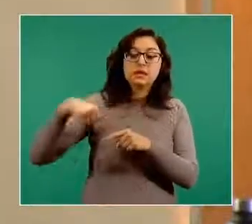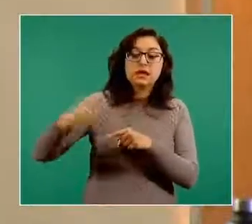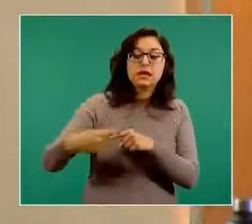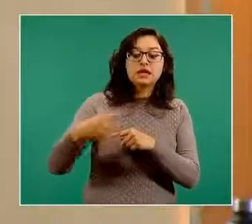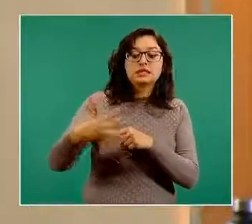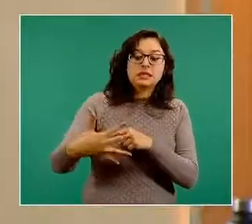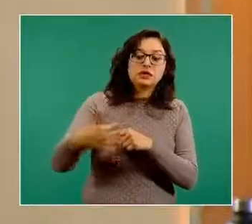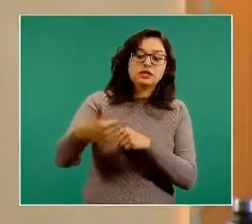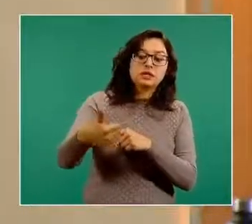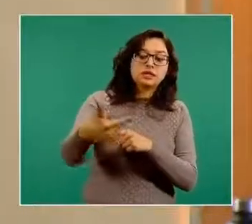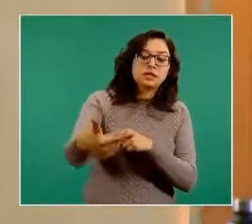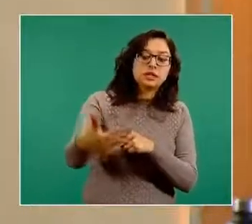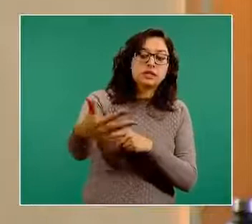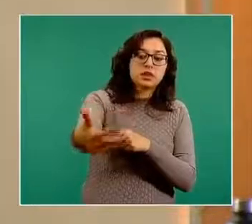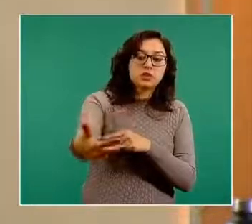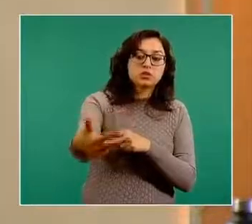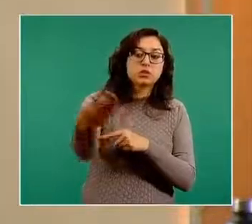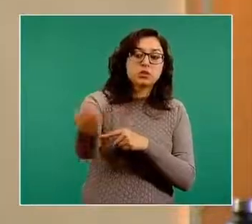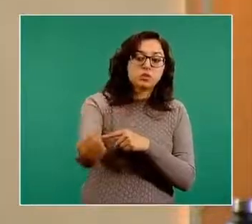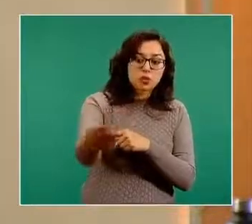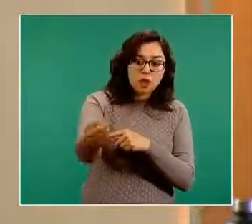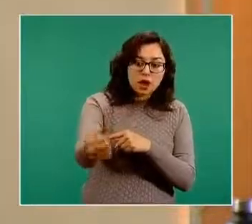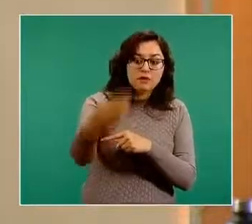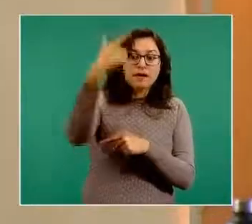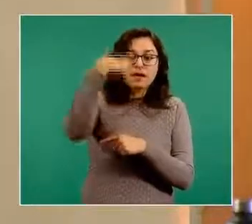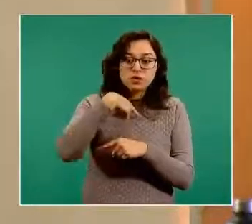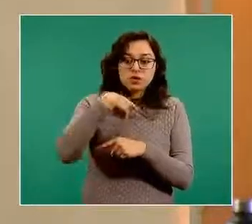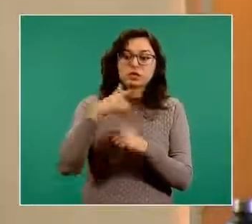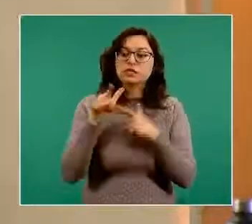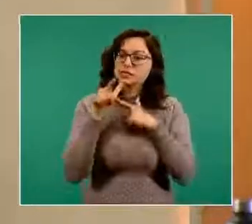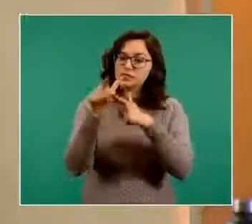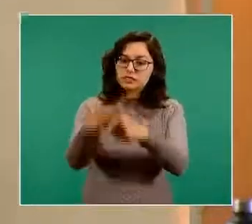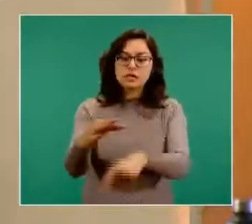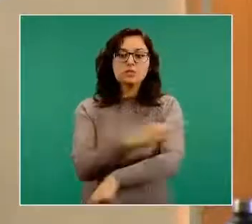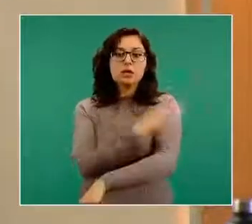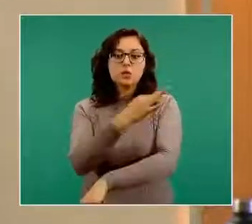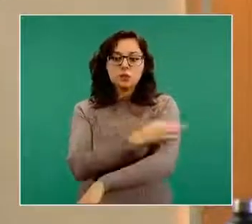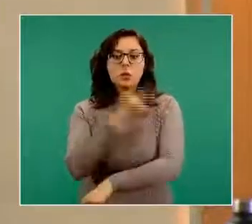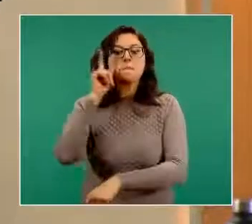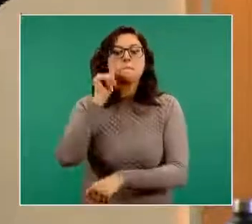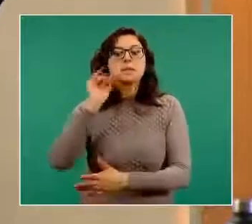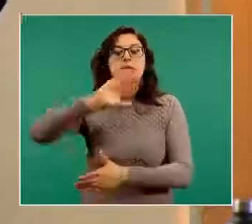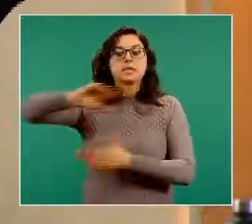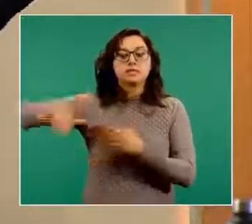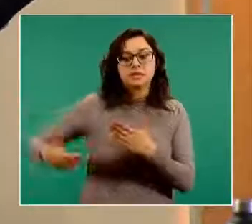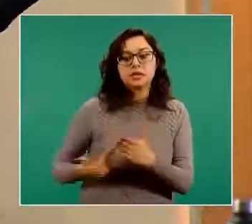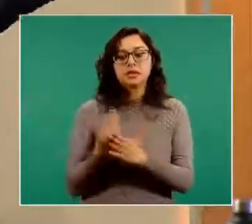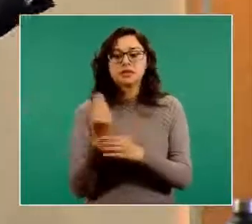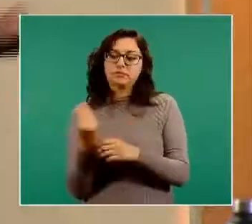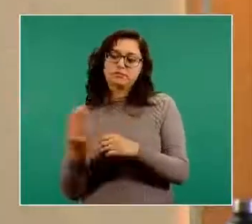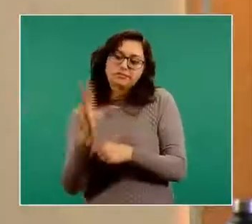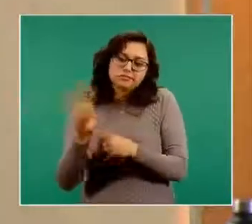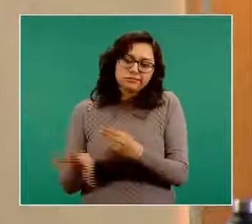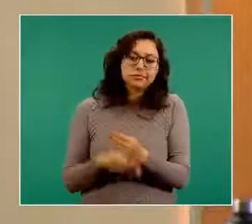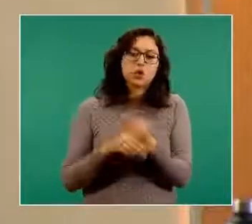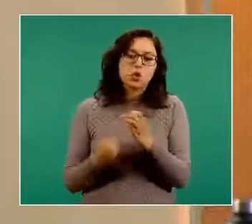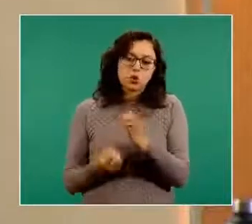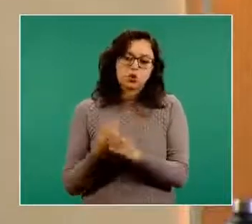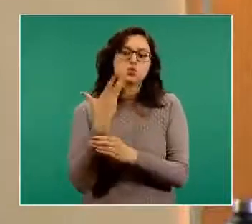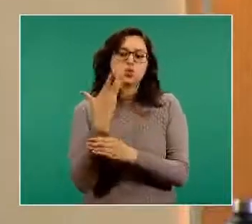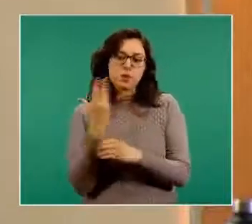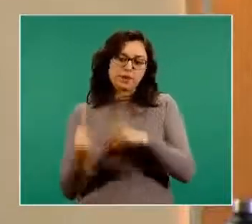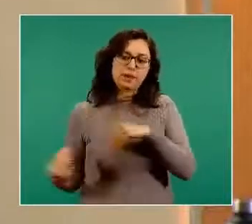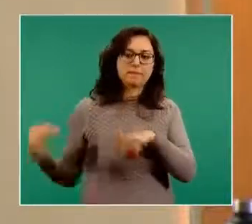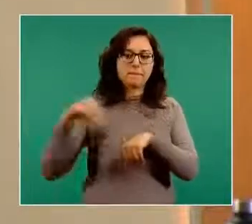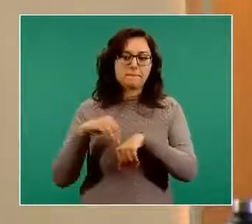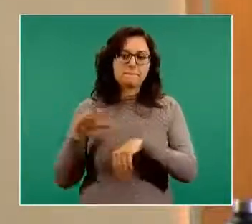vacunación. Más tarde, a las 21 horas, tendremos un siguiente corte. Es posible que mañana por la mañana, en el Pulso de Salud, ya tengamos información la